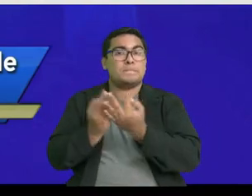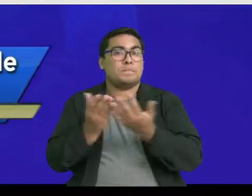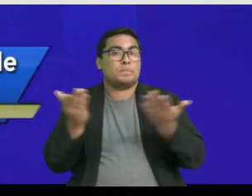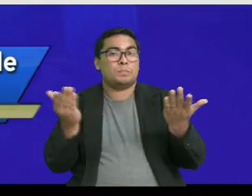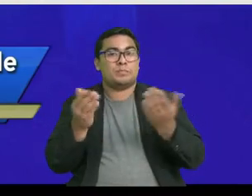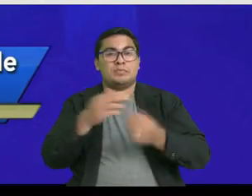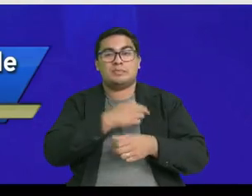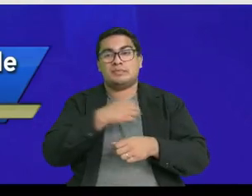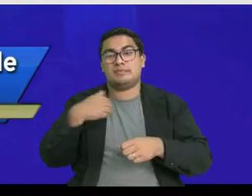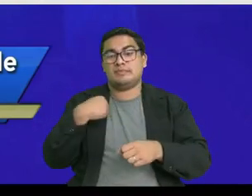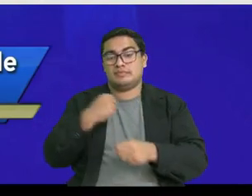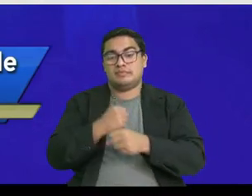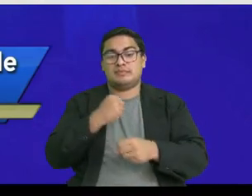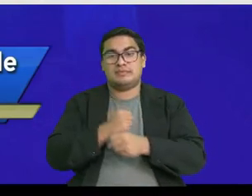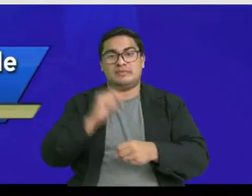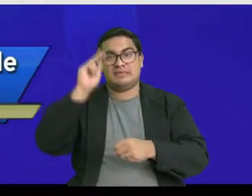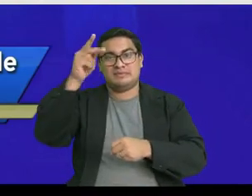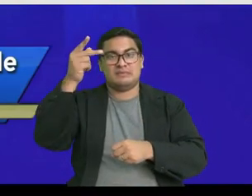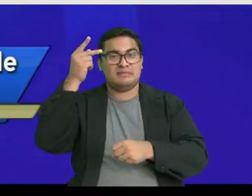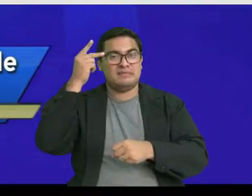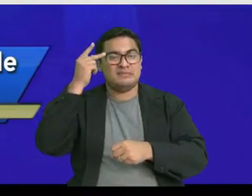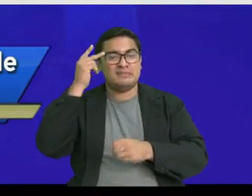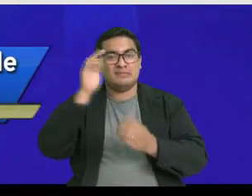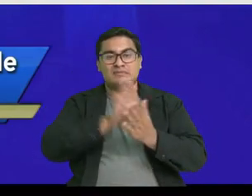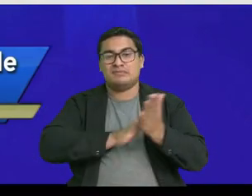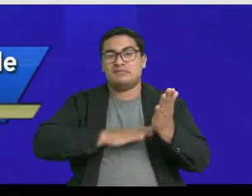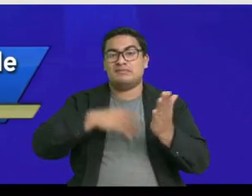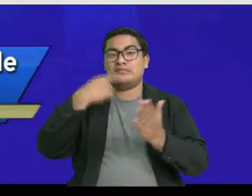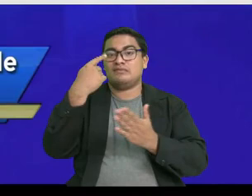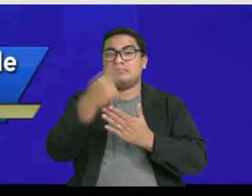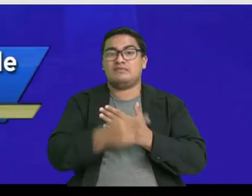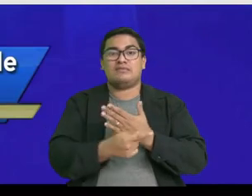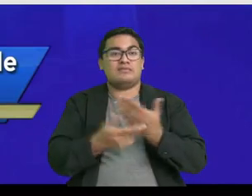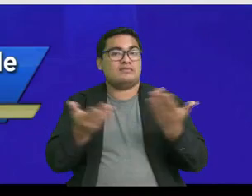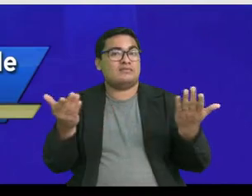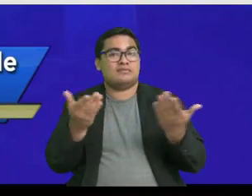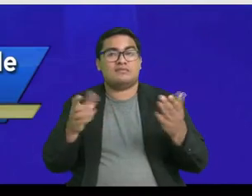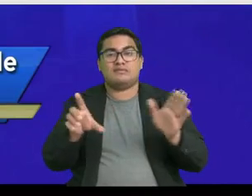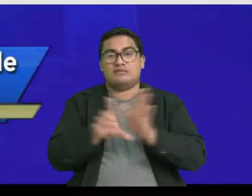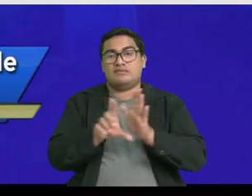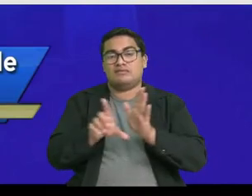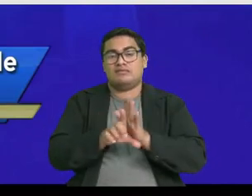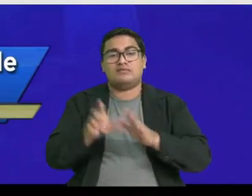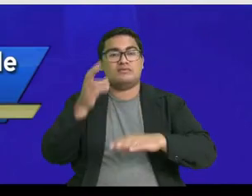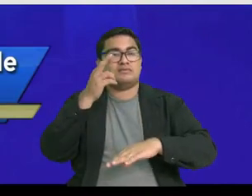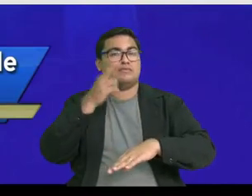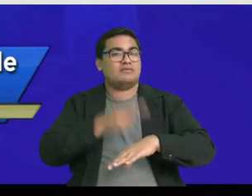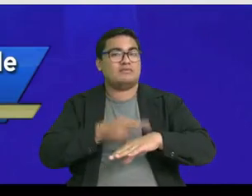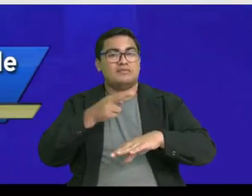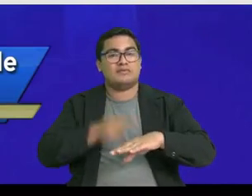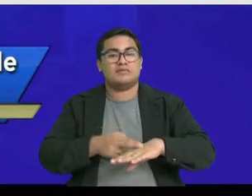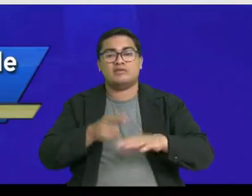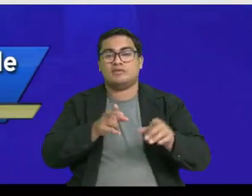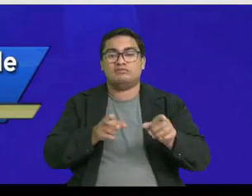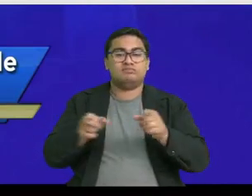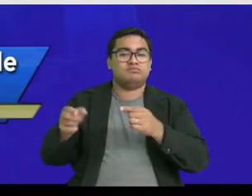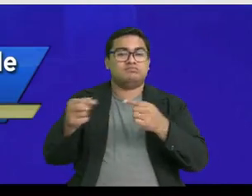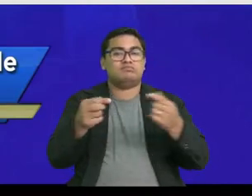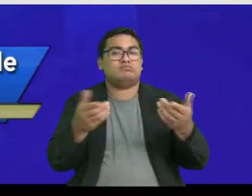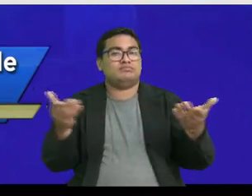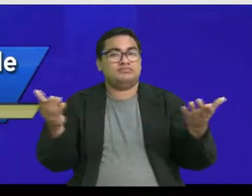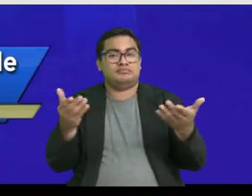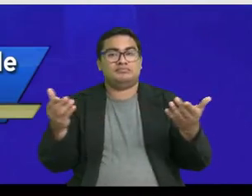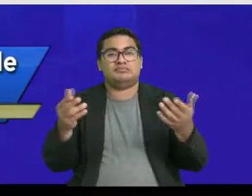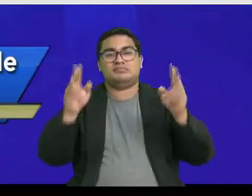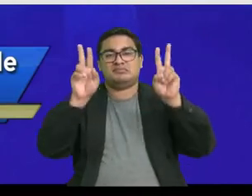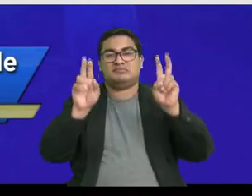el quehacer, en sus políticas, en sus programas, en su marco normativo, en las estrategias, en todo lo que